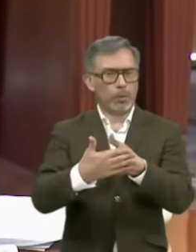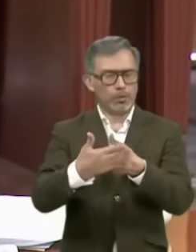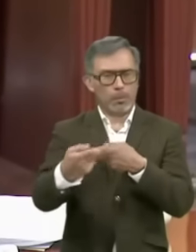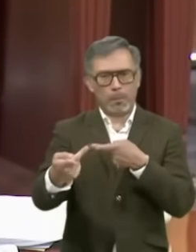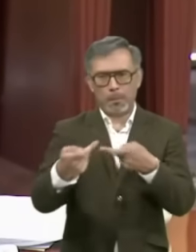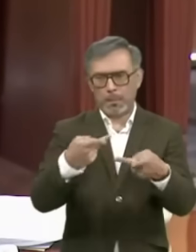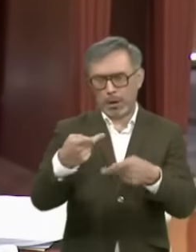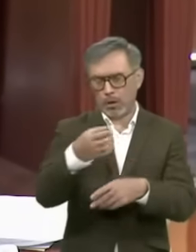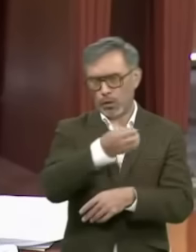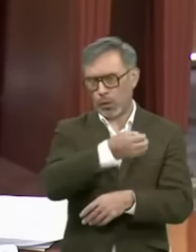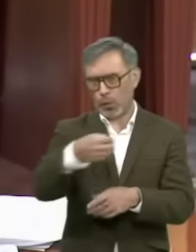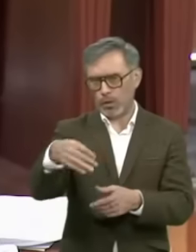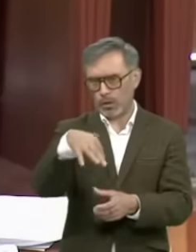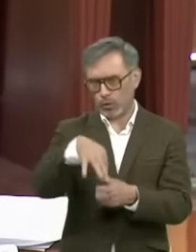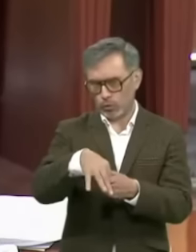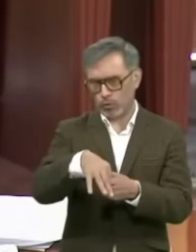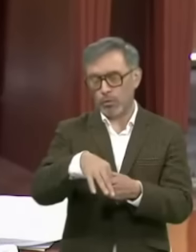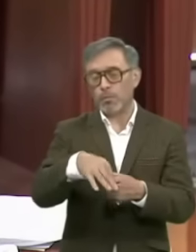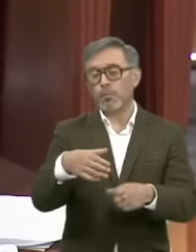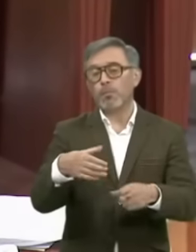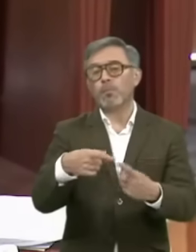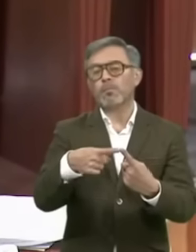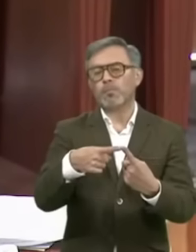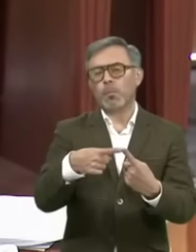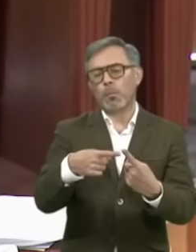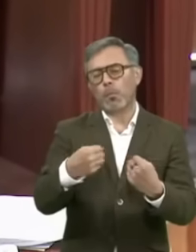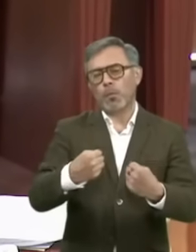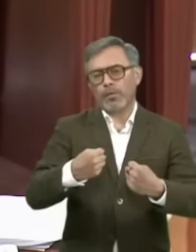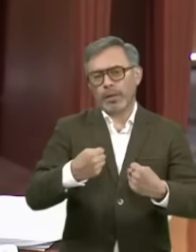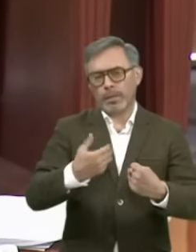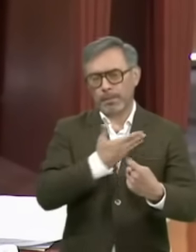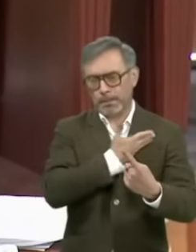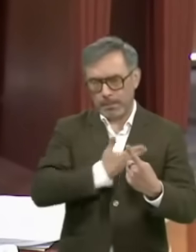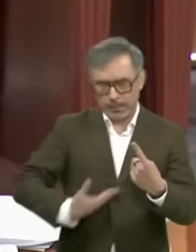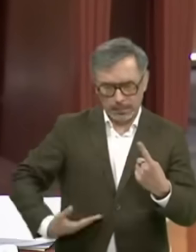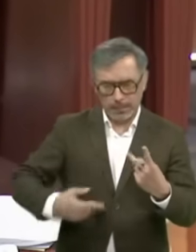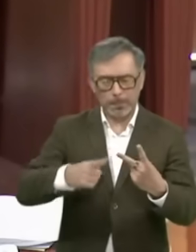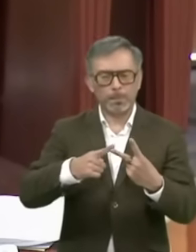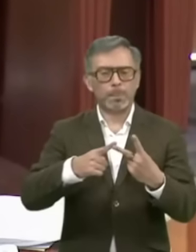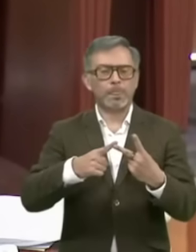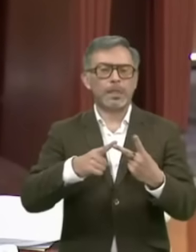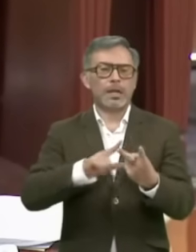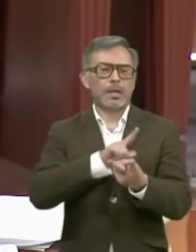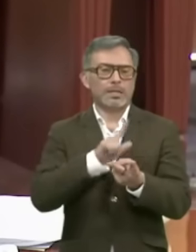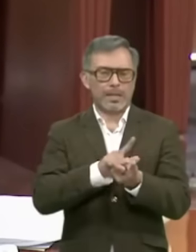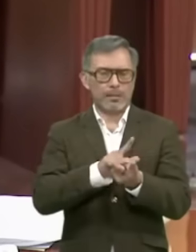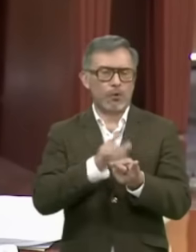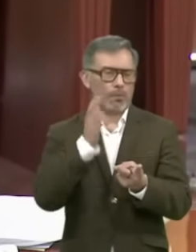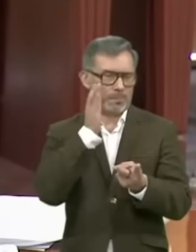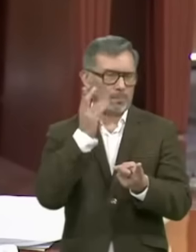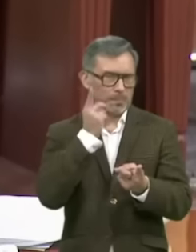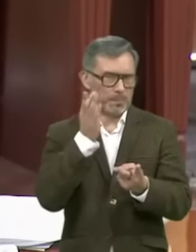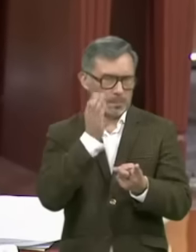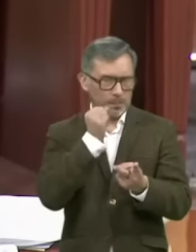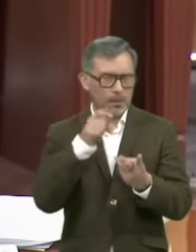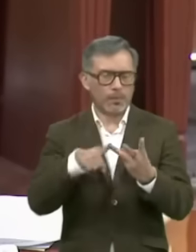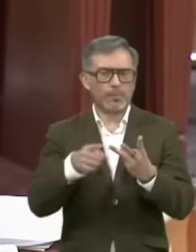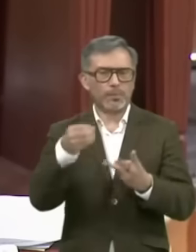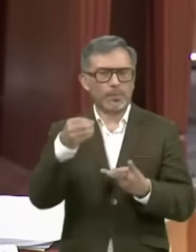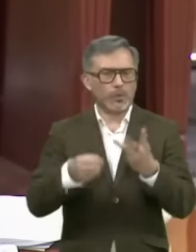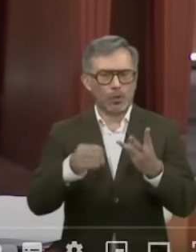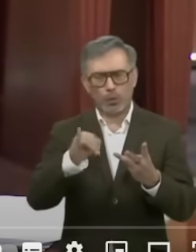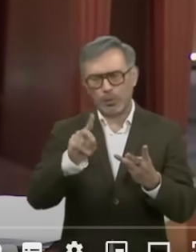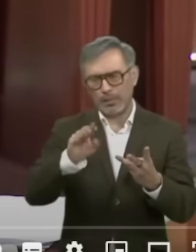los poderes ejecutivo, legislativo y judicial, así como para el funcionamiento